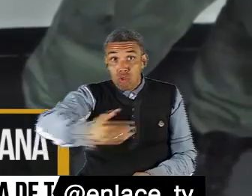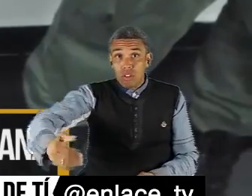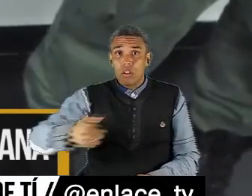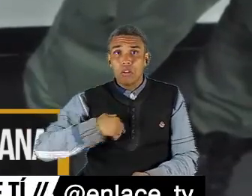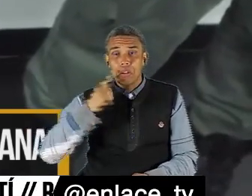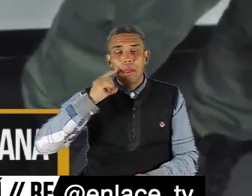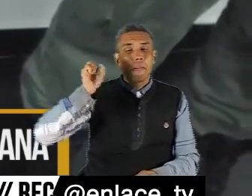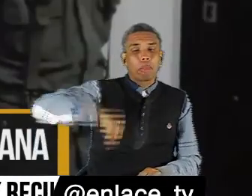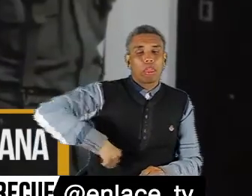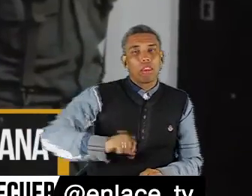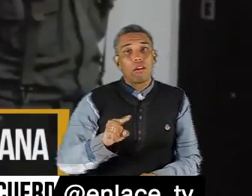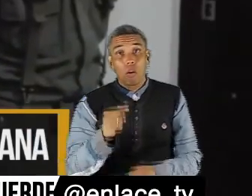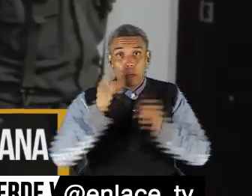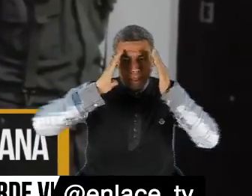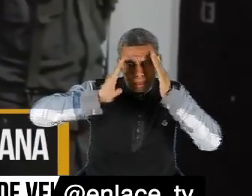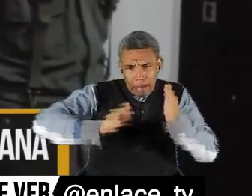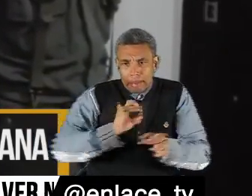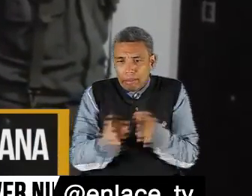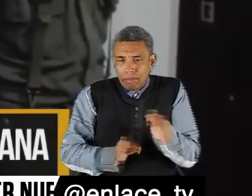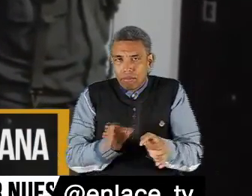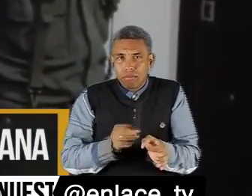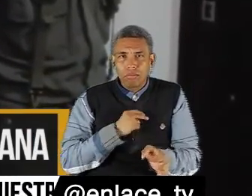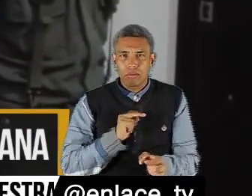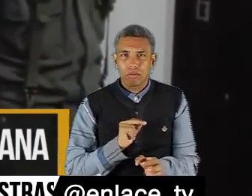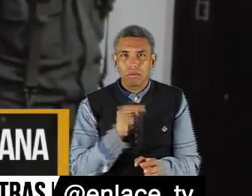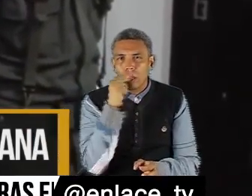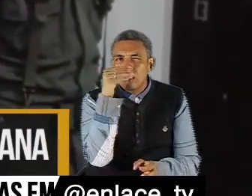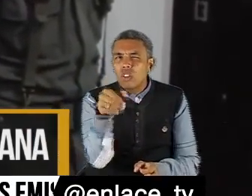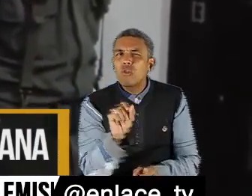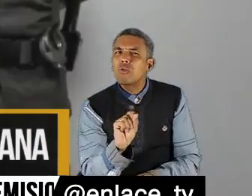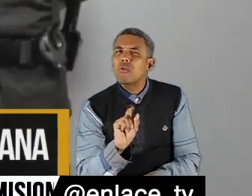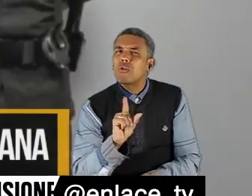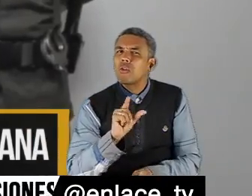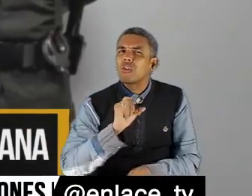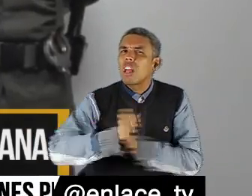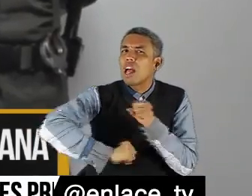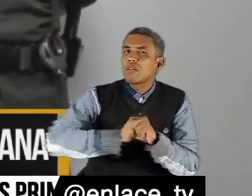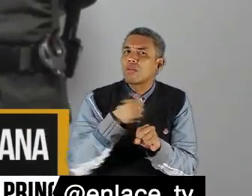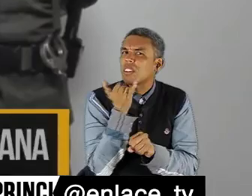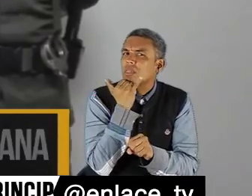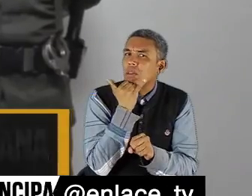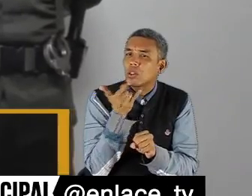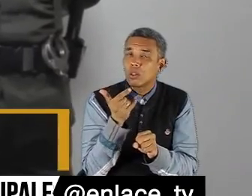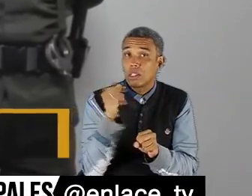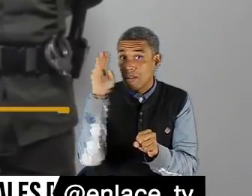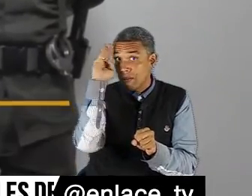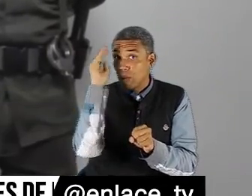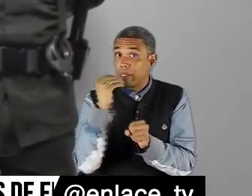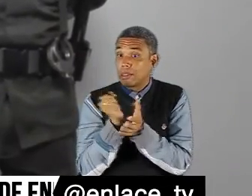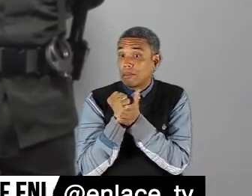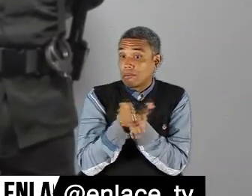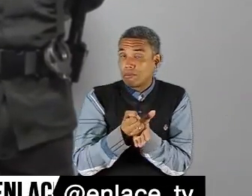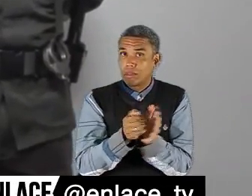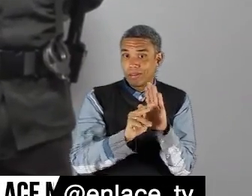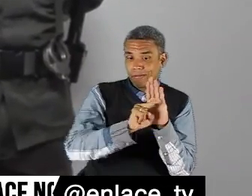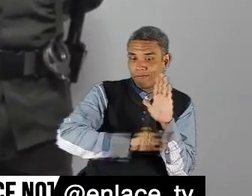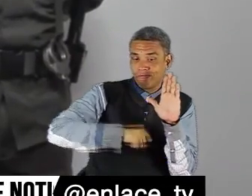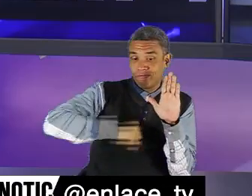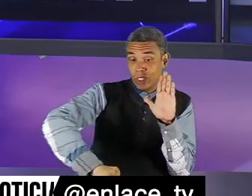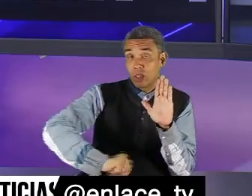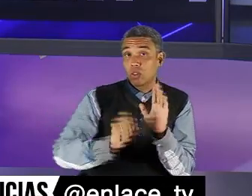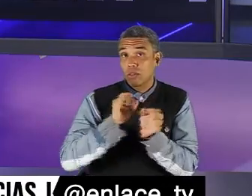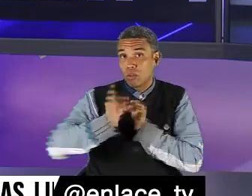de los pasos de sus hijos. A la menor afectada le fueron restablecidos sus derechos a través de la policía de infancia y adolescencia.